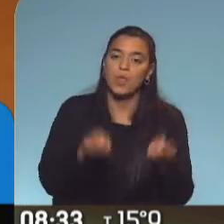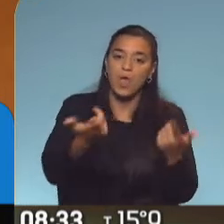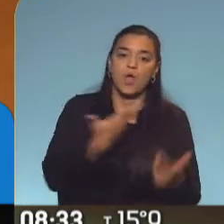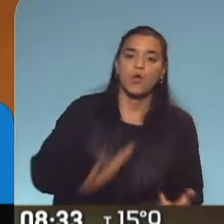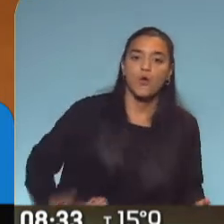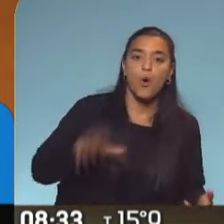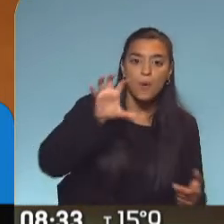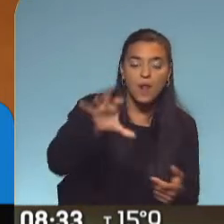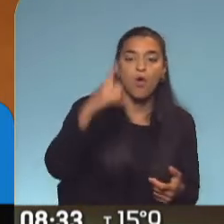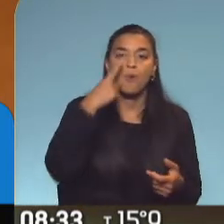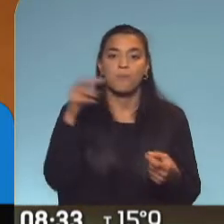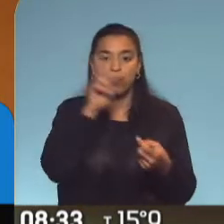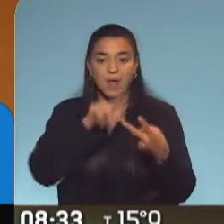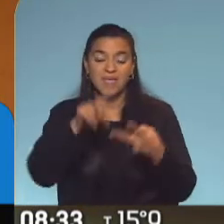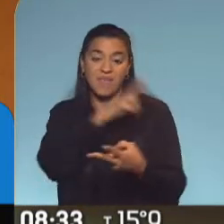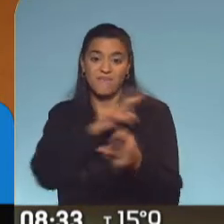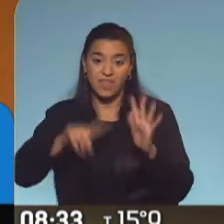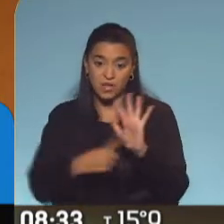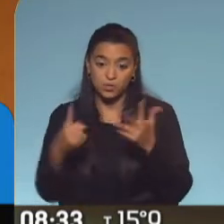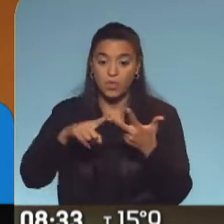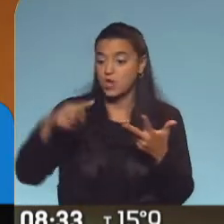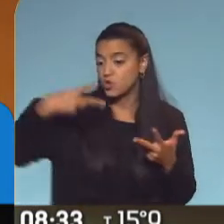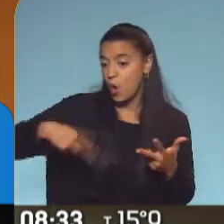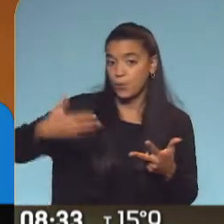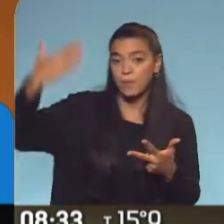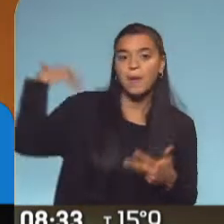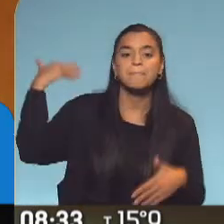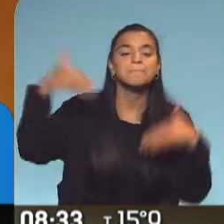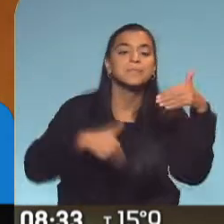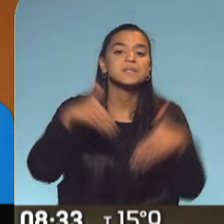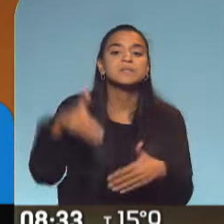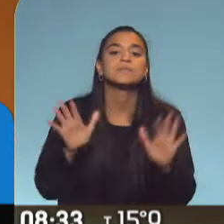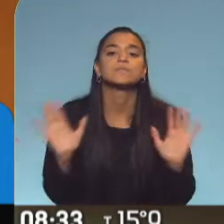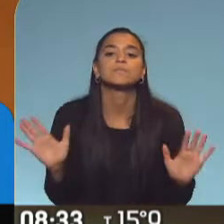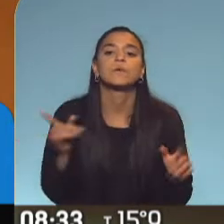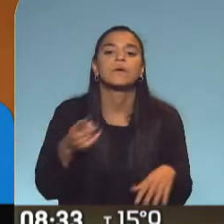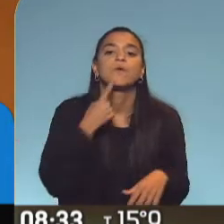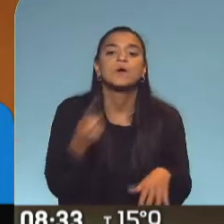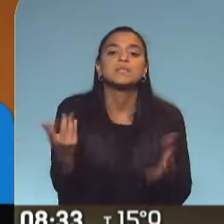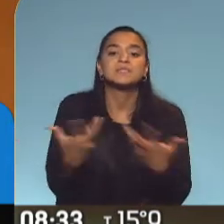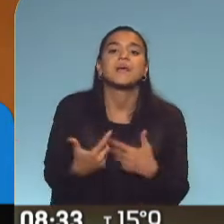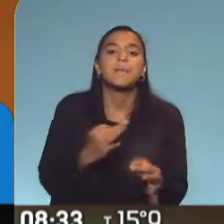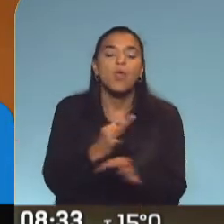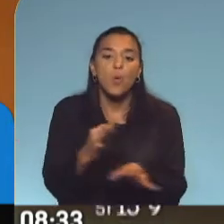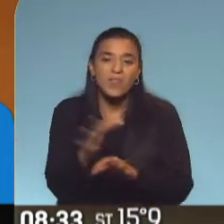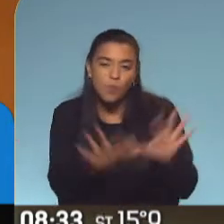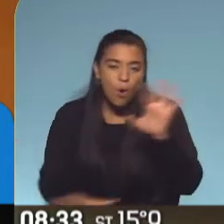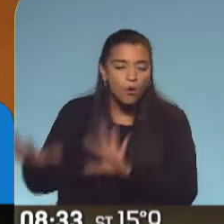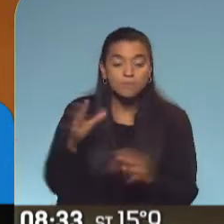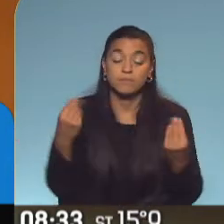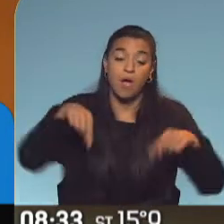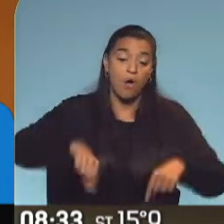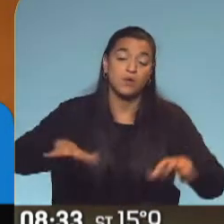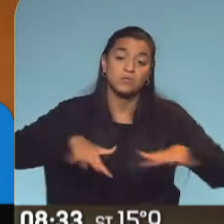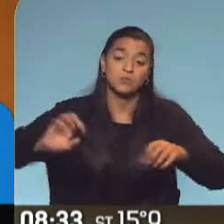gobernadoras y al jefe de gobierno de la ciudad en el mes de noviembre, era la presencialidad como ordenador de nuestro sistema educativo en el marco de una pandemia que no